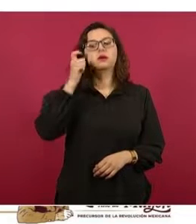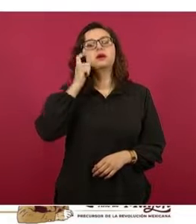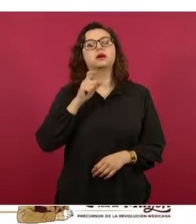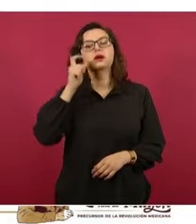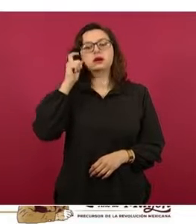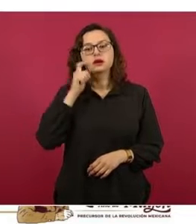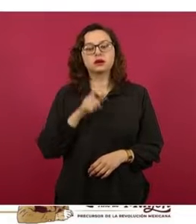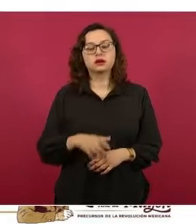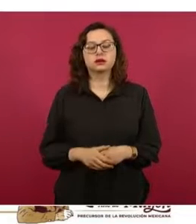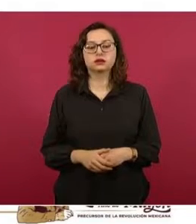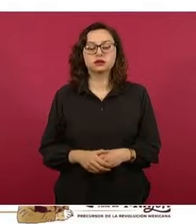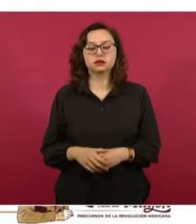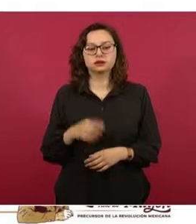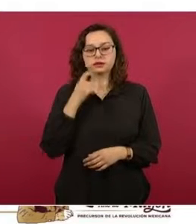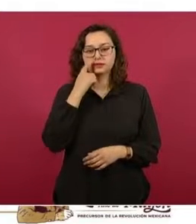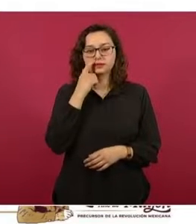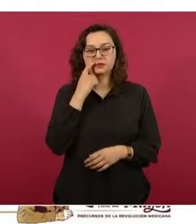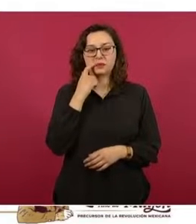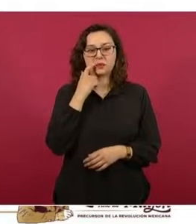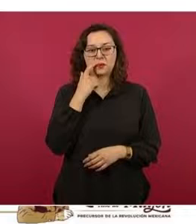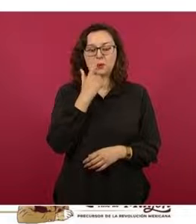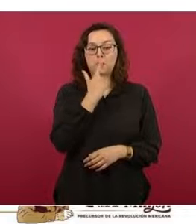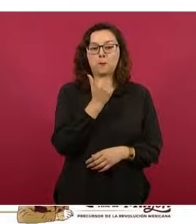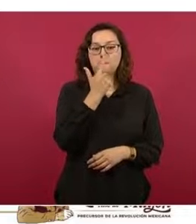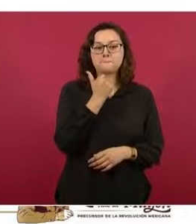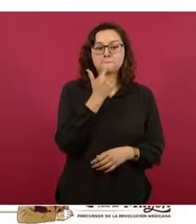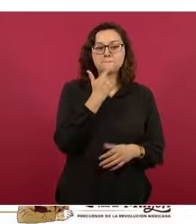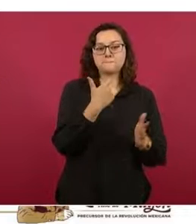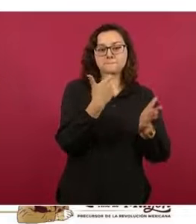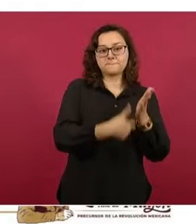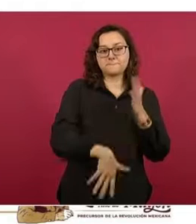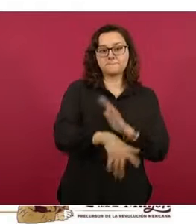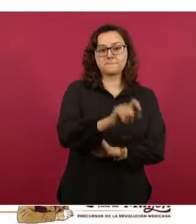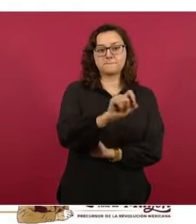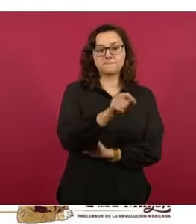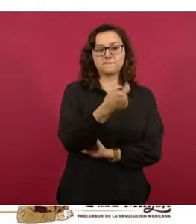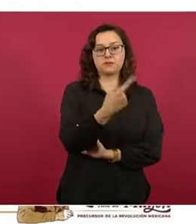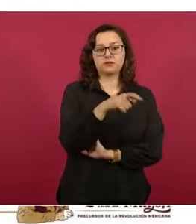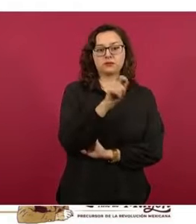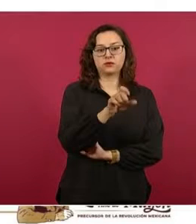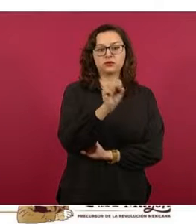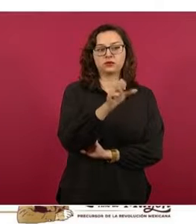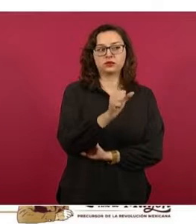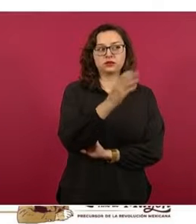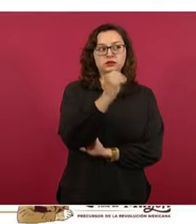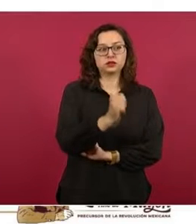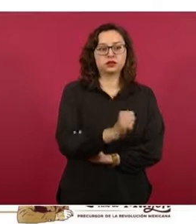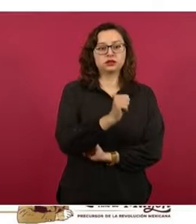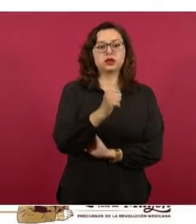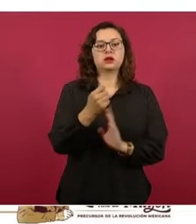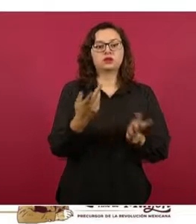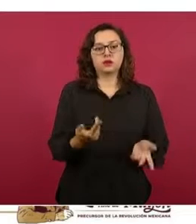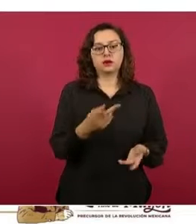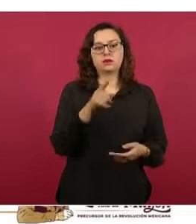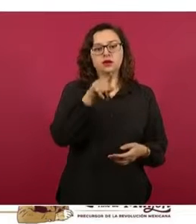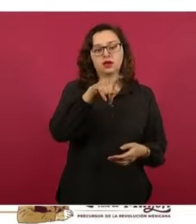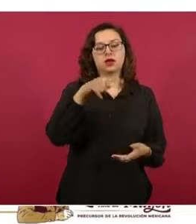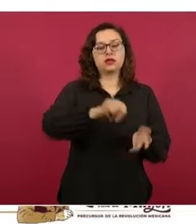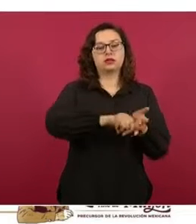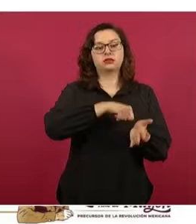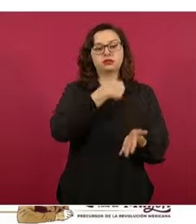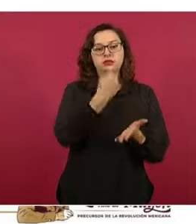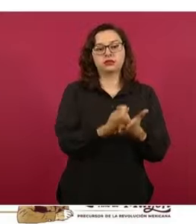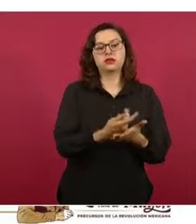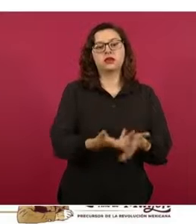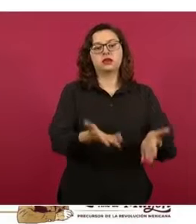de Álvarez, Guerrero. En la Premium, la más barata, 21 pesos 69 centavos franquicia Pemex Altamira, Tamaulipas,